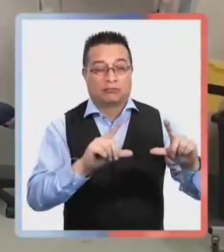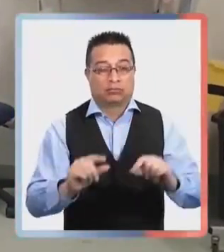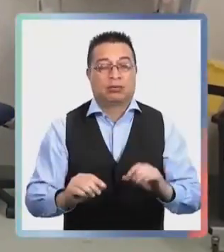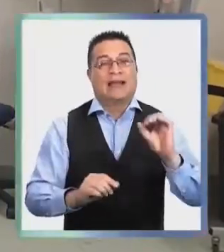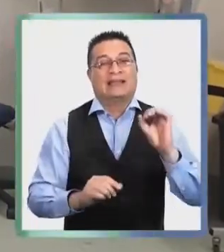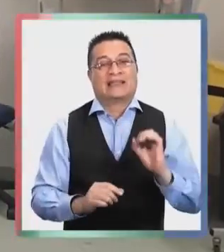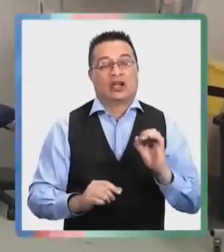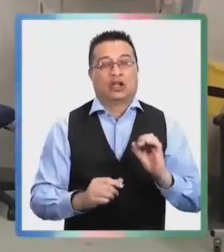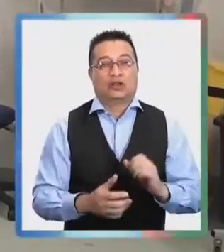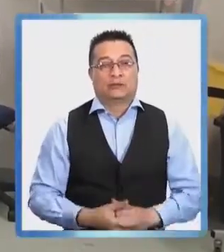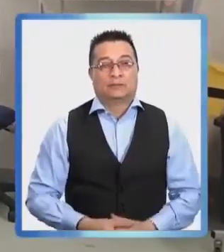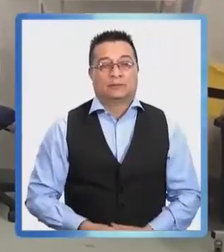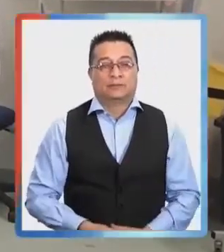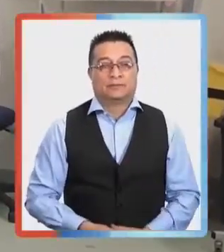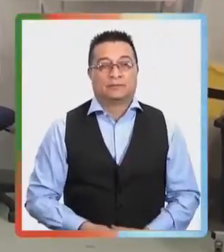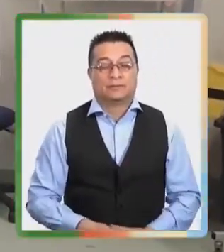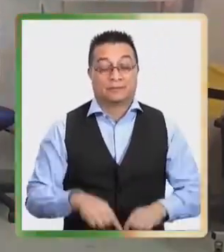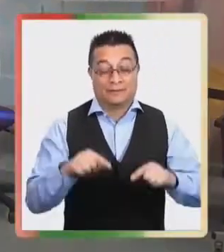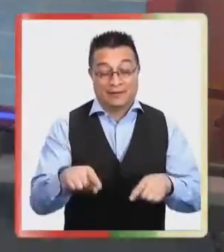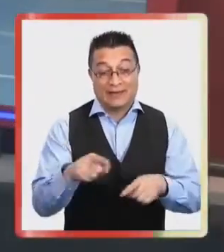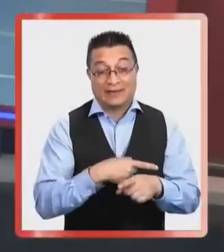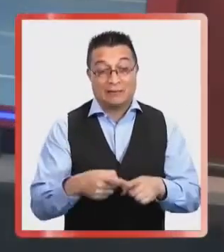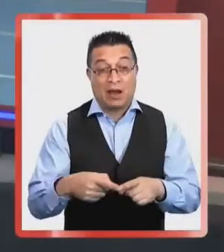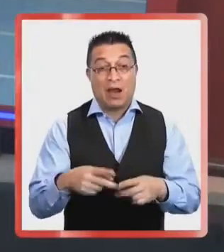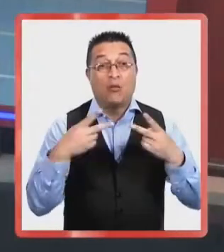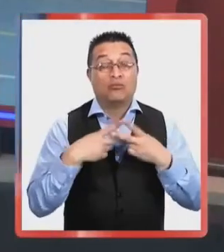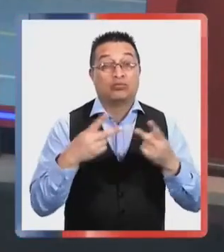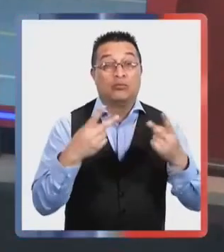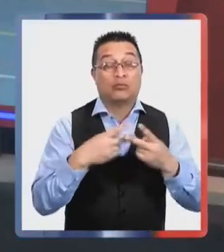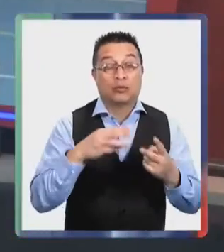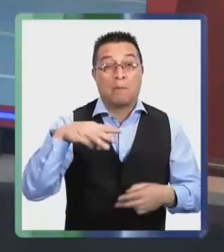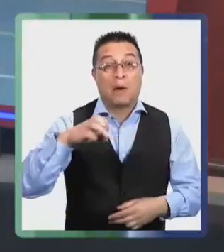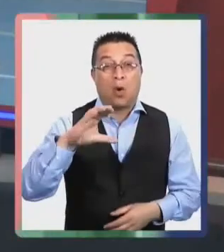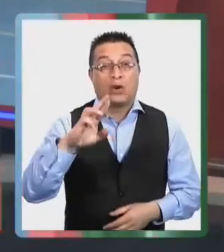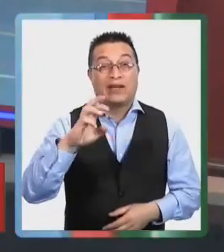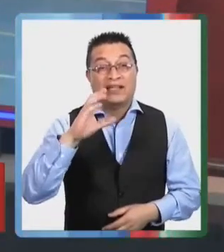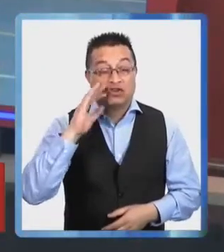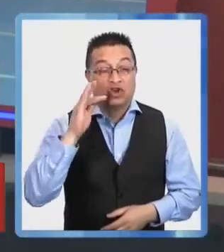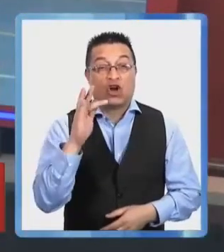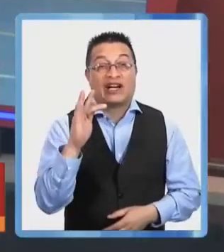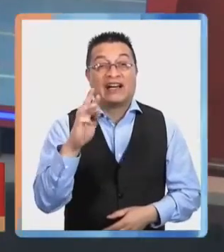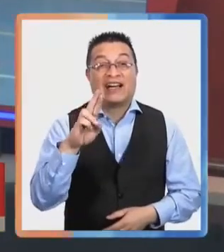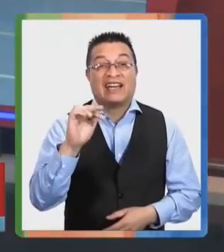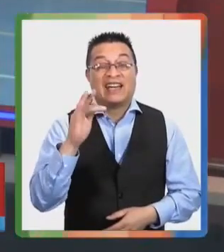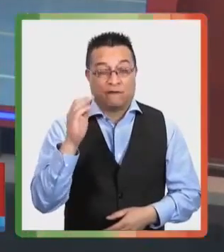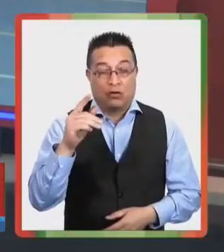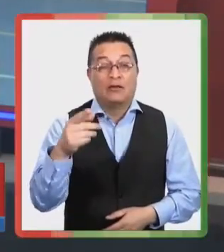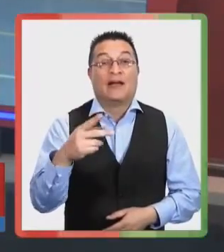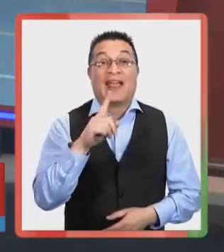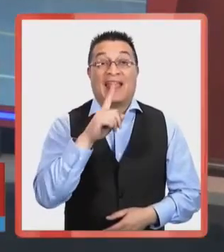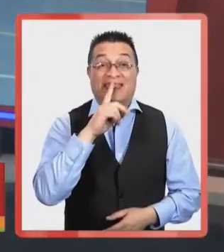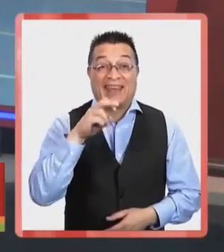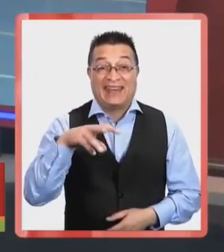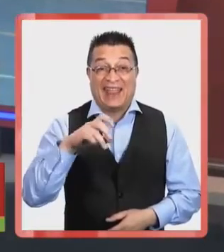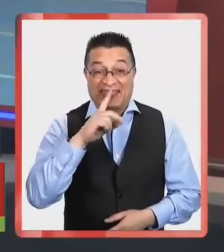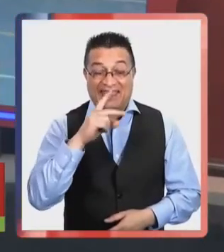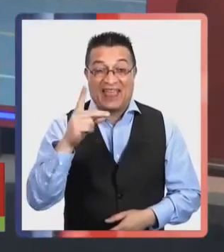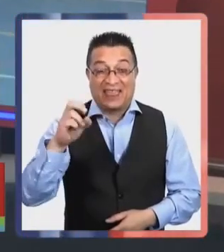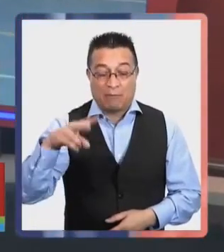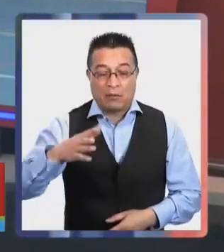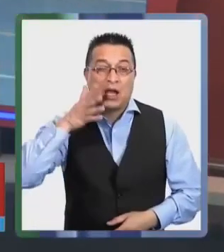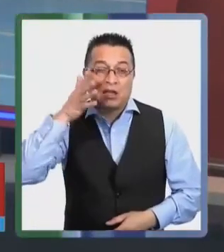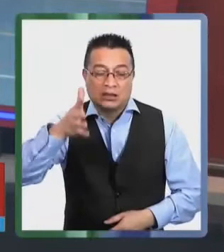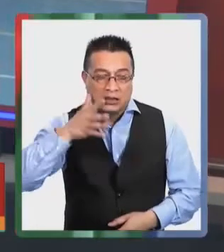reducir a casi 0. Esta semana el publicista Mauricio Rifo, conocido como el Teniente Dan,